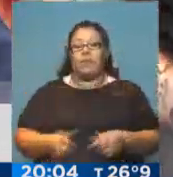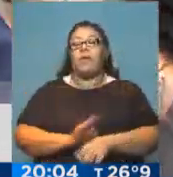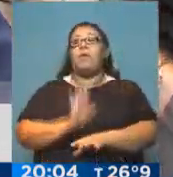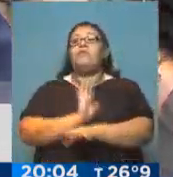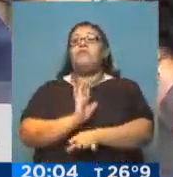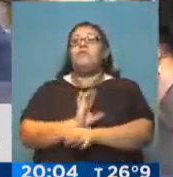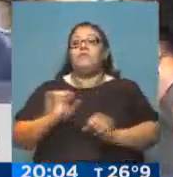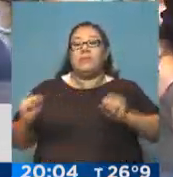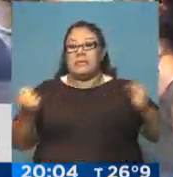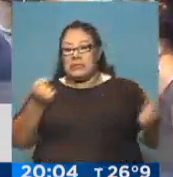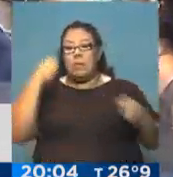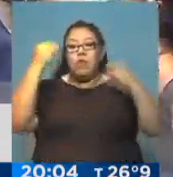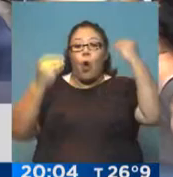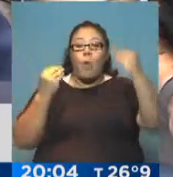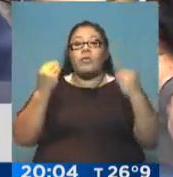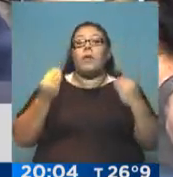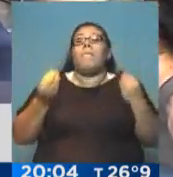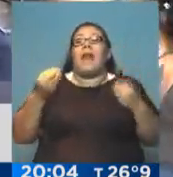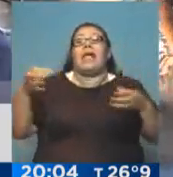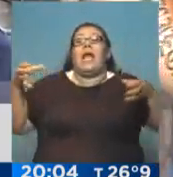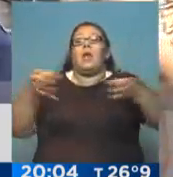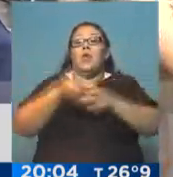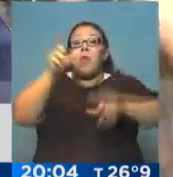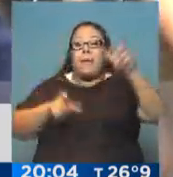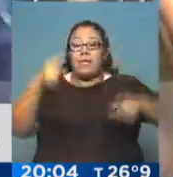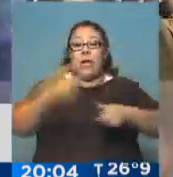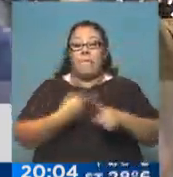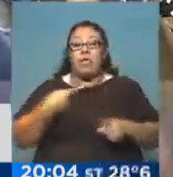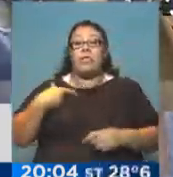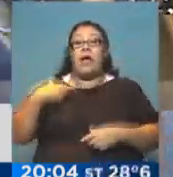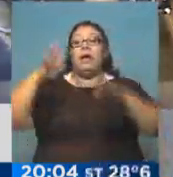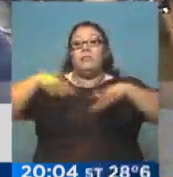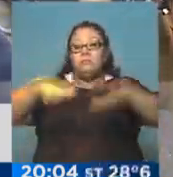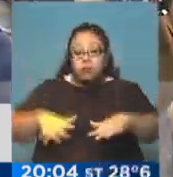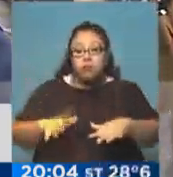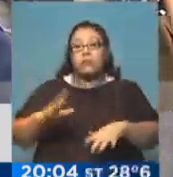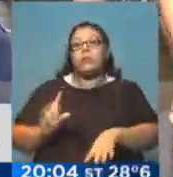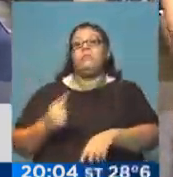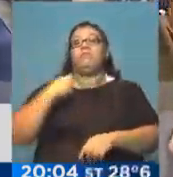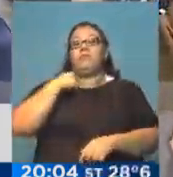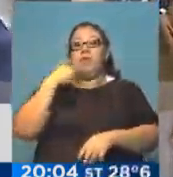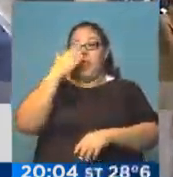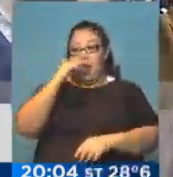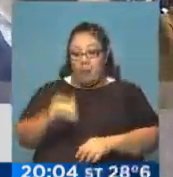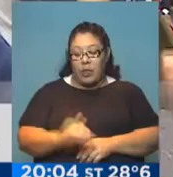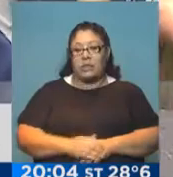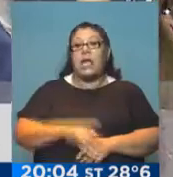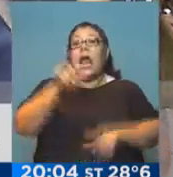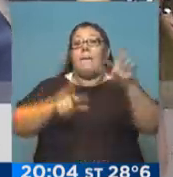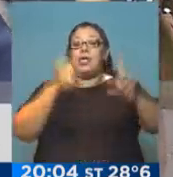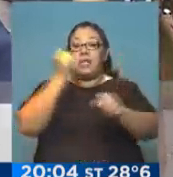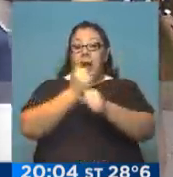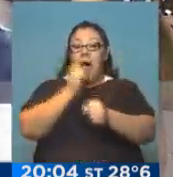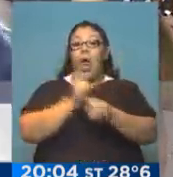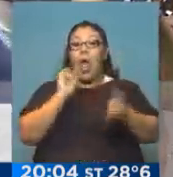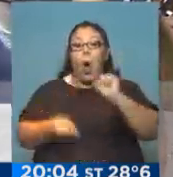de preocupación para justificar la militarización en las calles y tratar de disciplinar al pueblo argentino y a la clase trabajadora